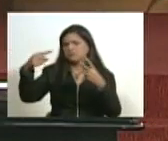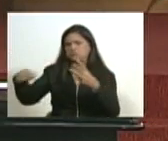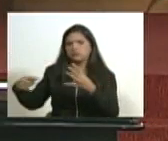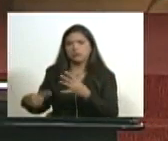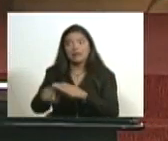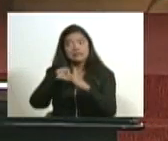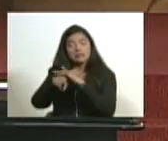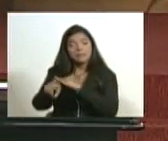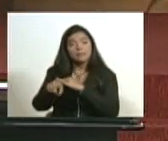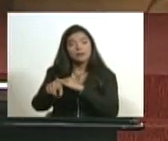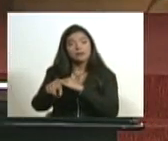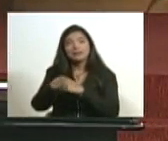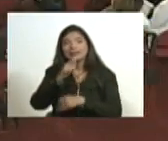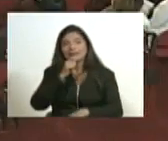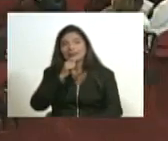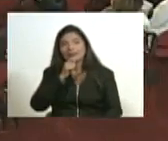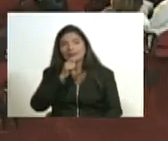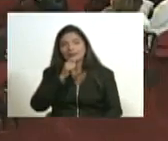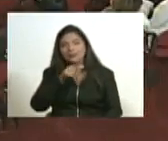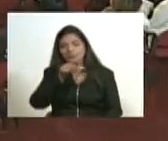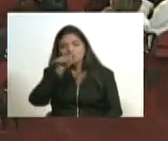meten Cactagón.